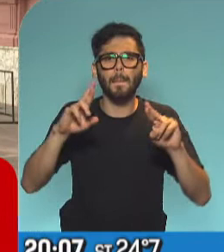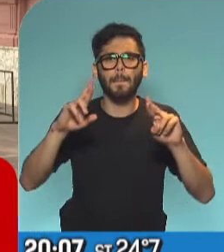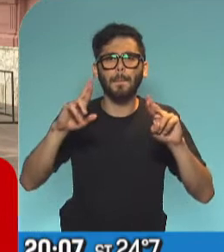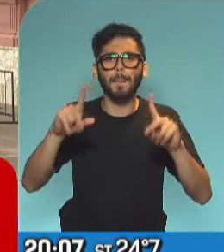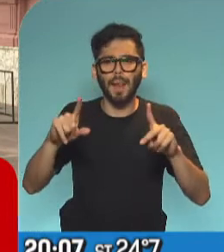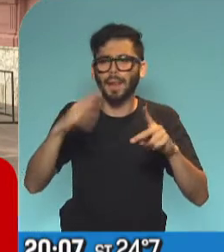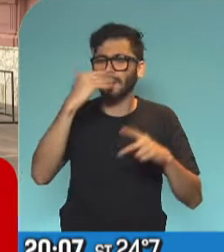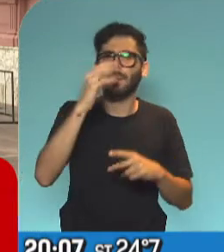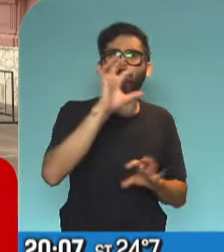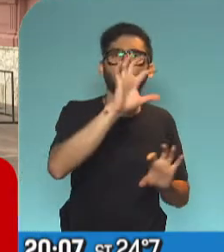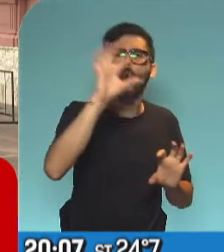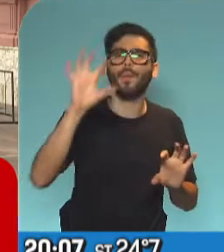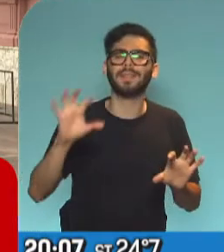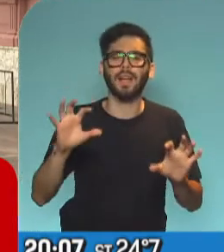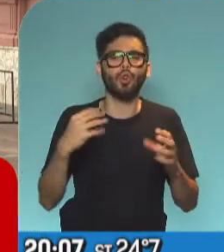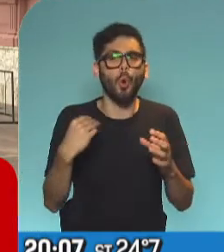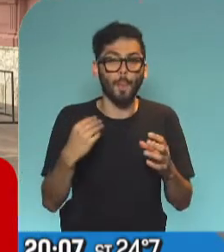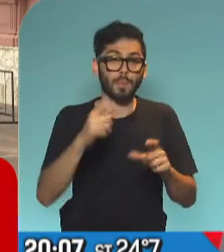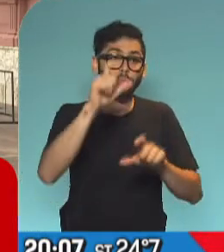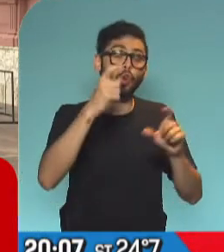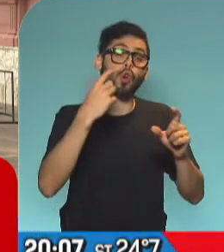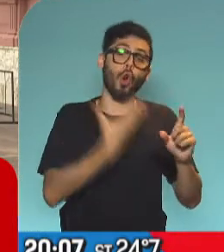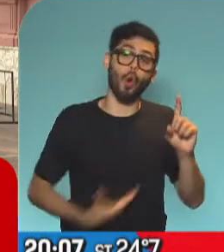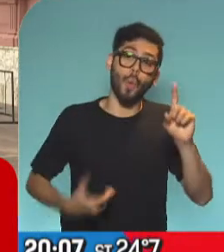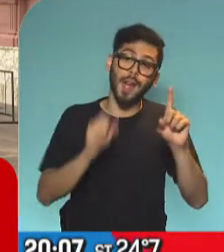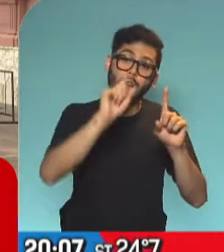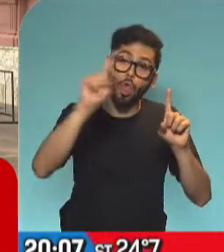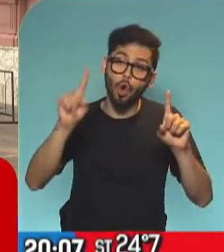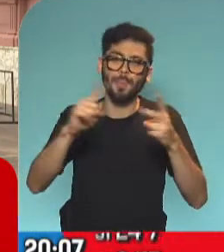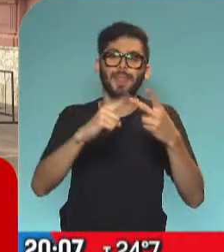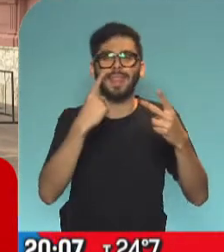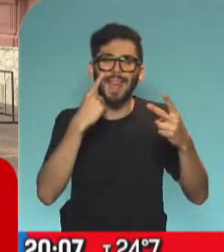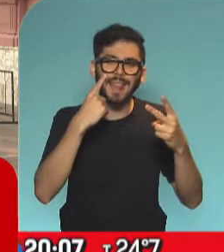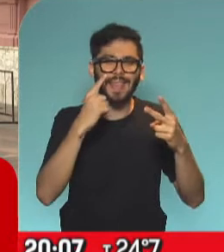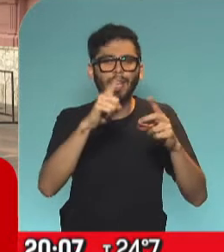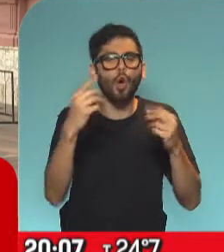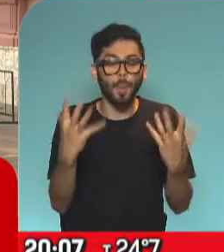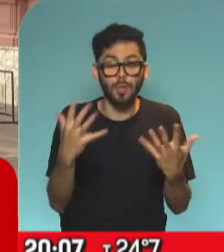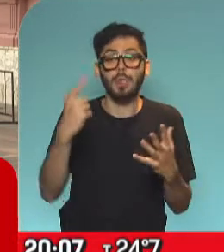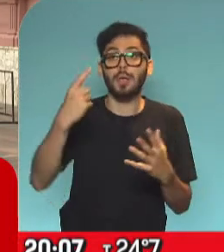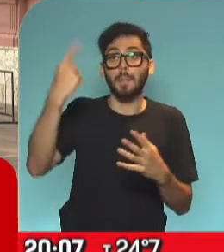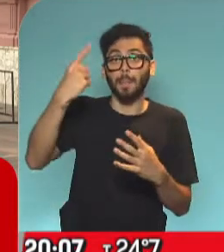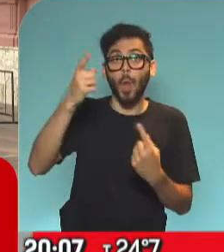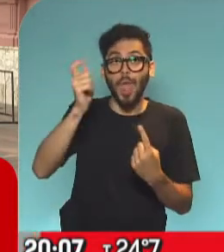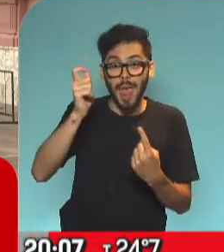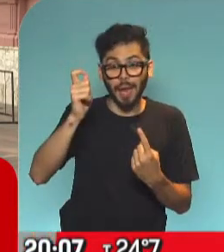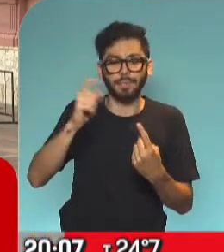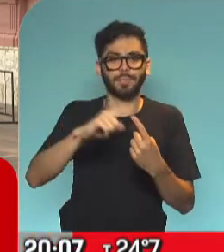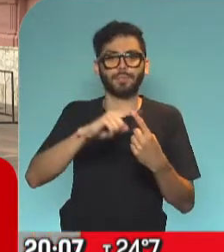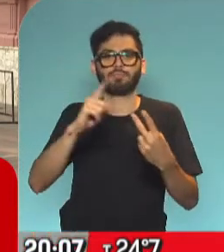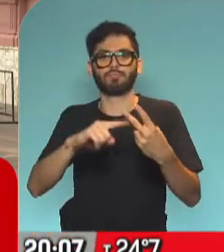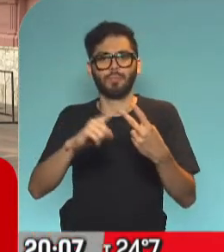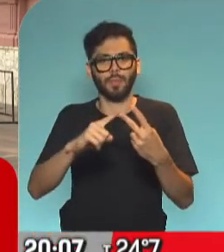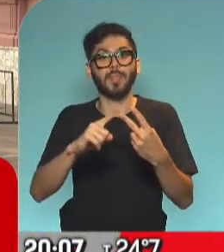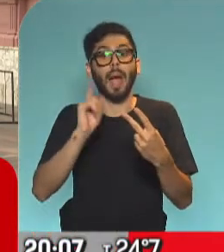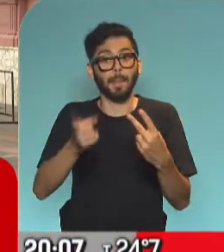con las provincias, con los gobernadores, con los intendentes. Por eso te decía, definiciones importantes. ¿Quiénes van a tener la prioridad? Y por otro lado, una definición